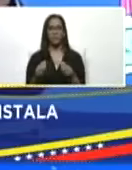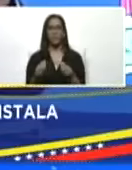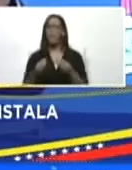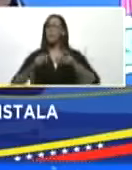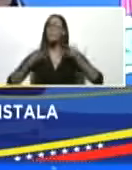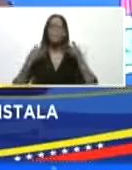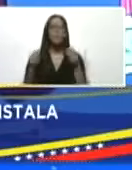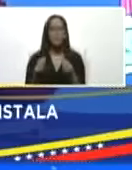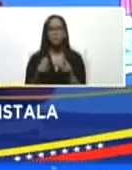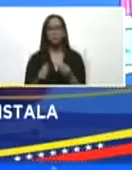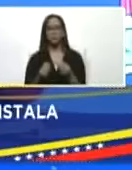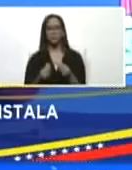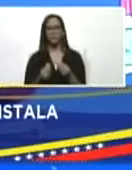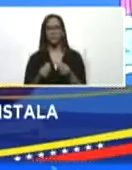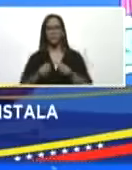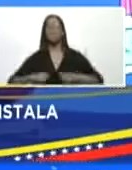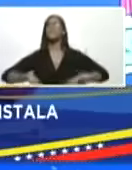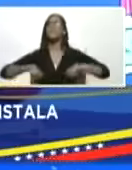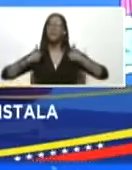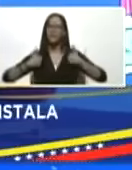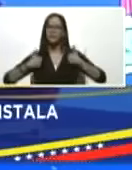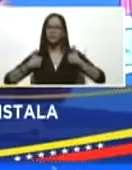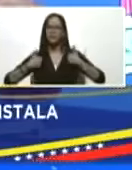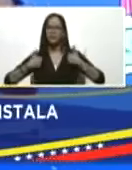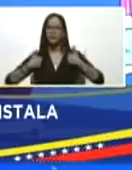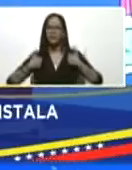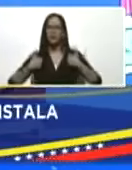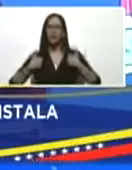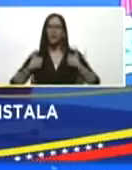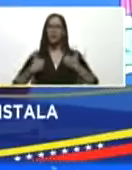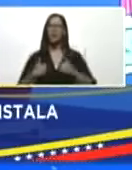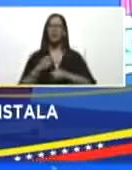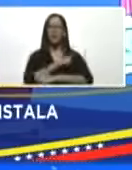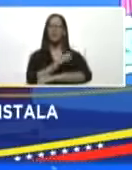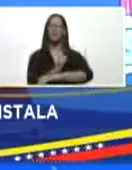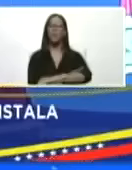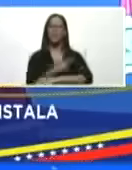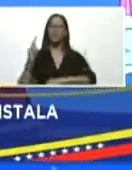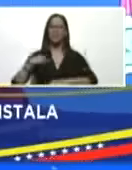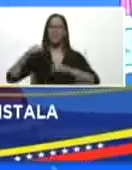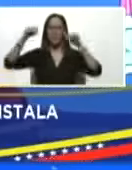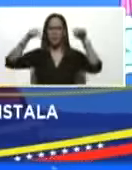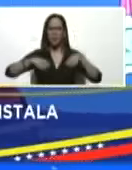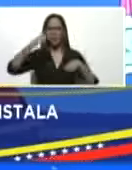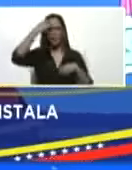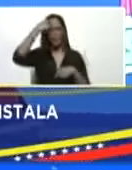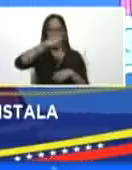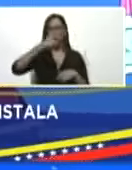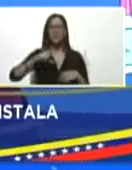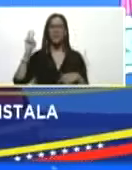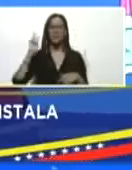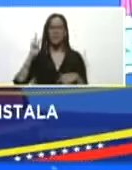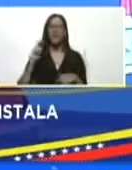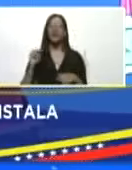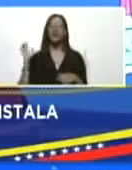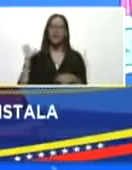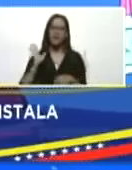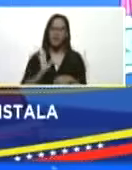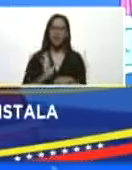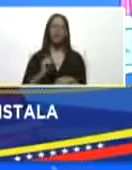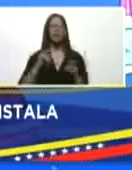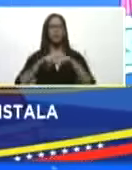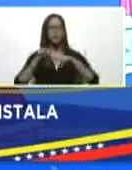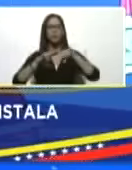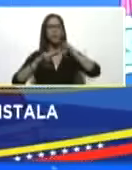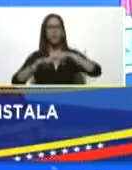muchísimo y más, con el inmenso poder que tiene hoy el pueblo de Venezuela y que hemos construido en la resistencia